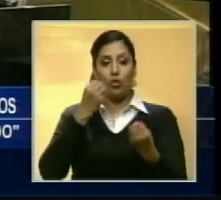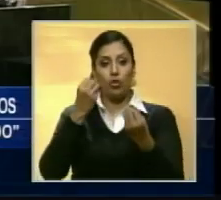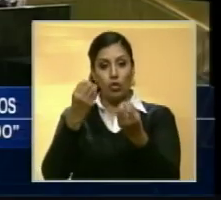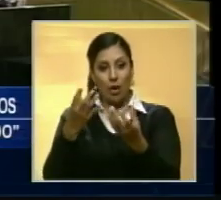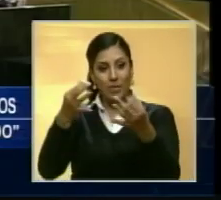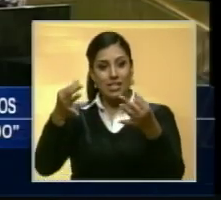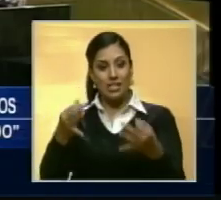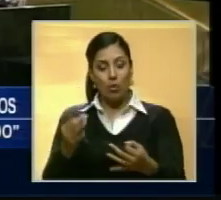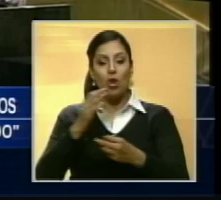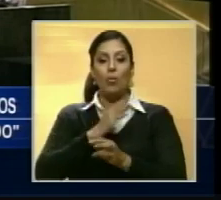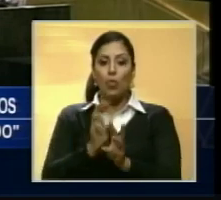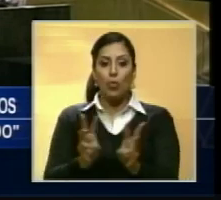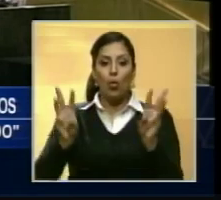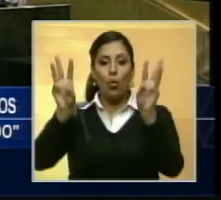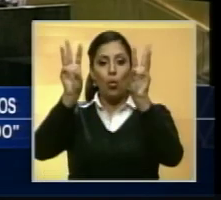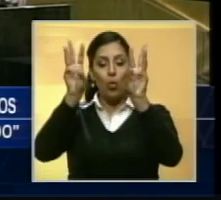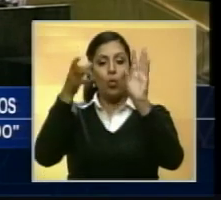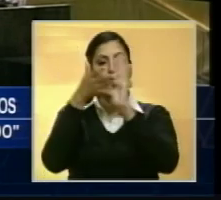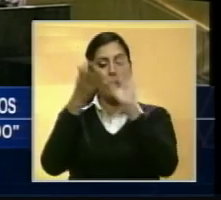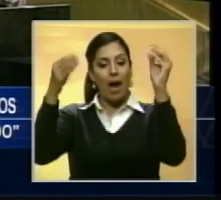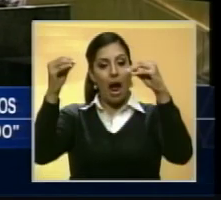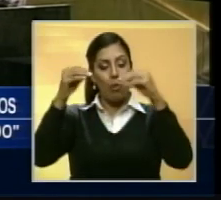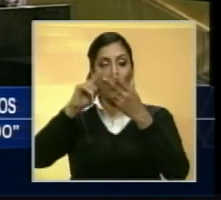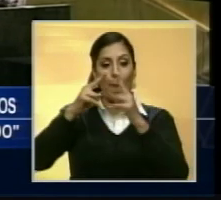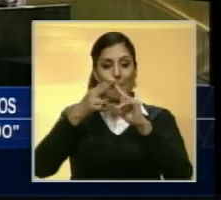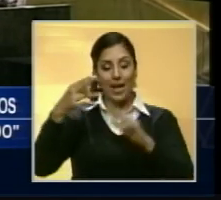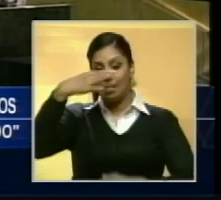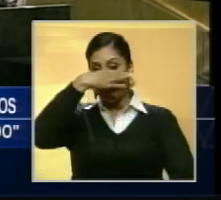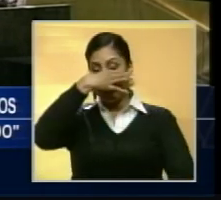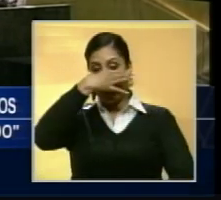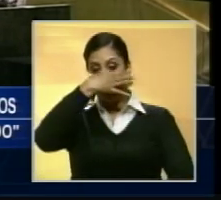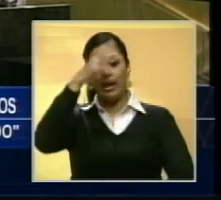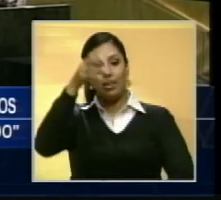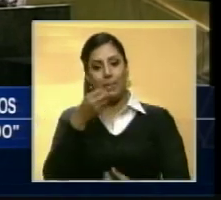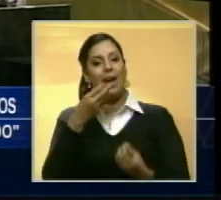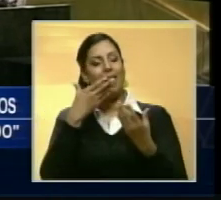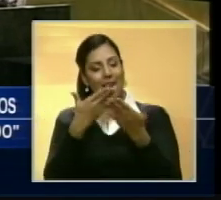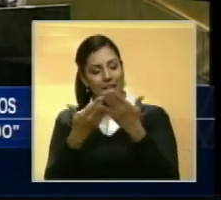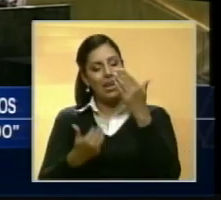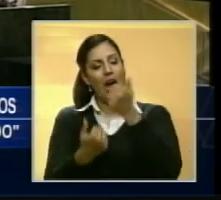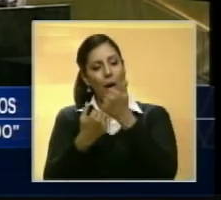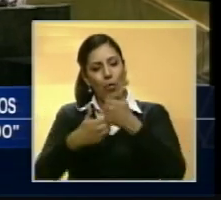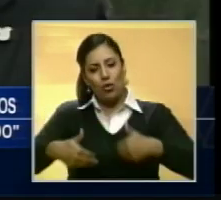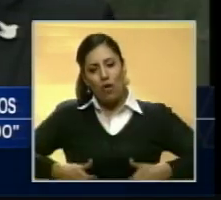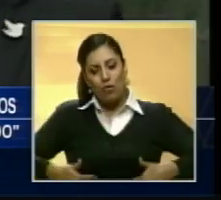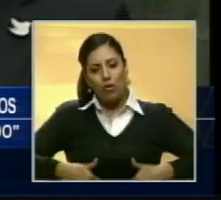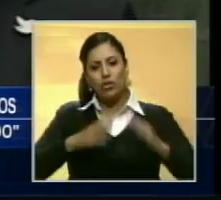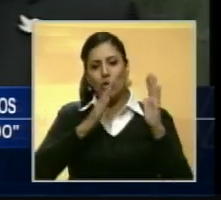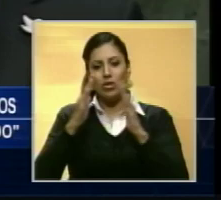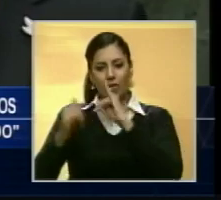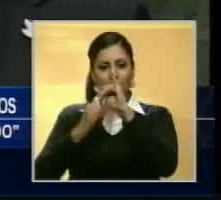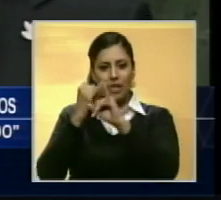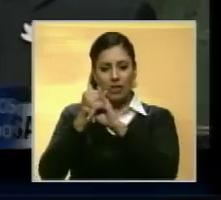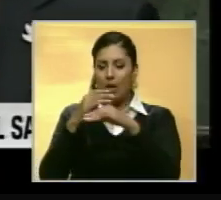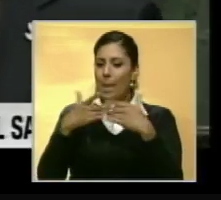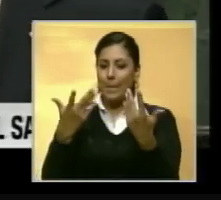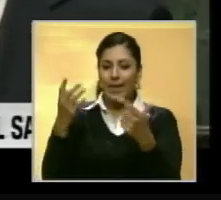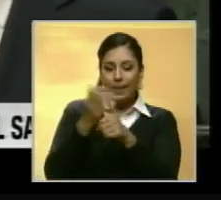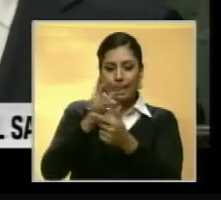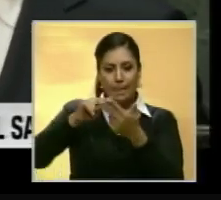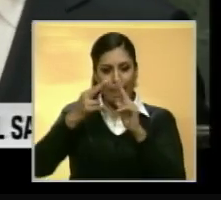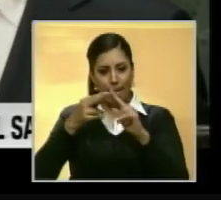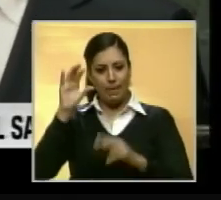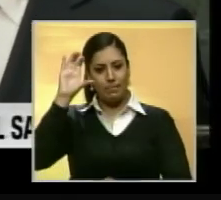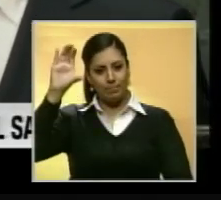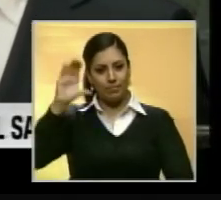Consejo de Seguridad de la ONU el documento sobre los acuerdos de paz con las FARC. Allí agradeció el apoyo y esfuerzo del organismo internacional para lograr la paz